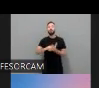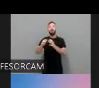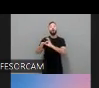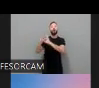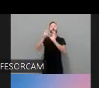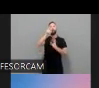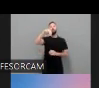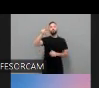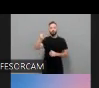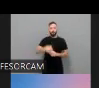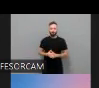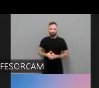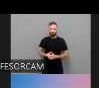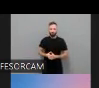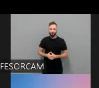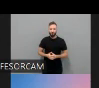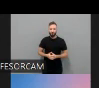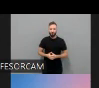Unidas.